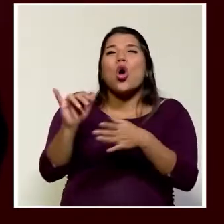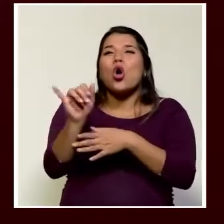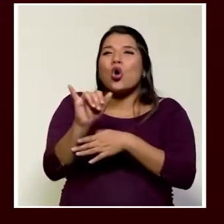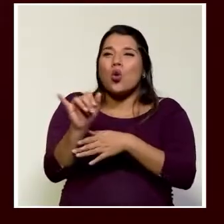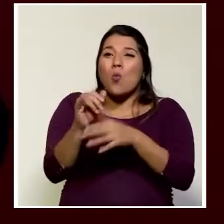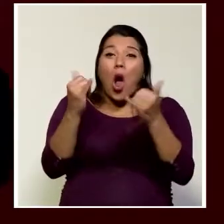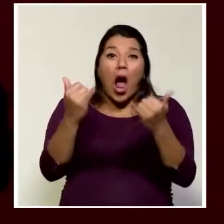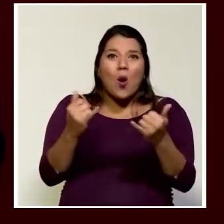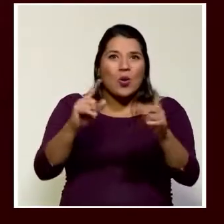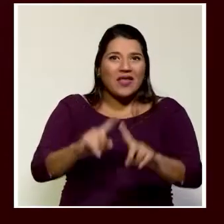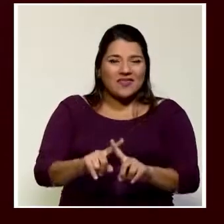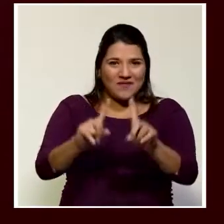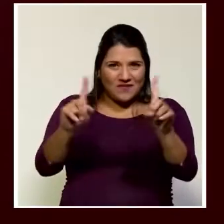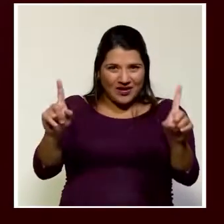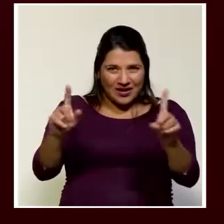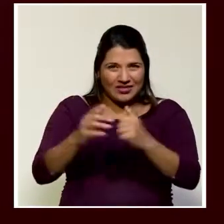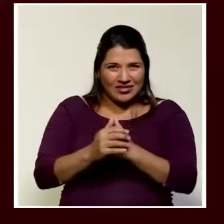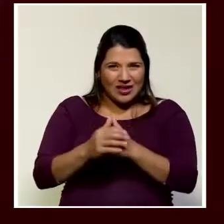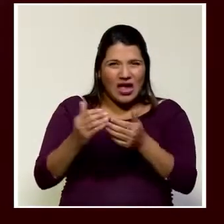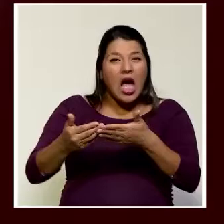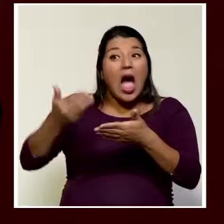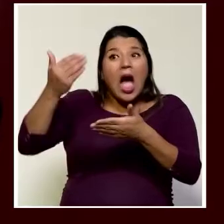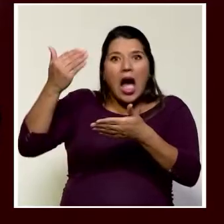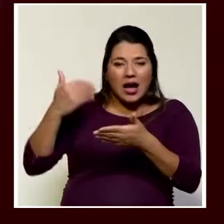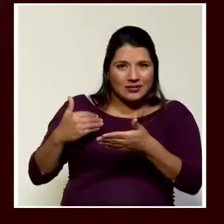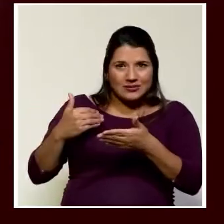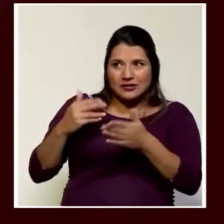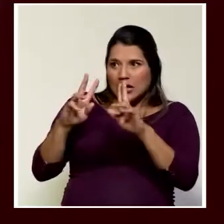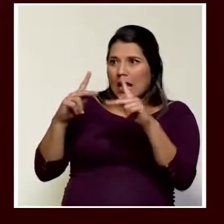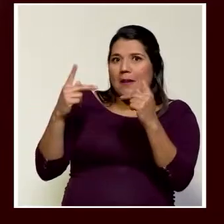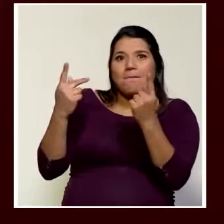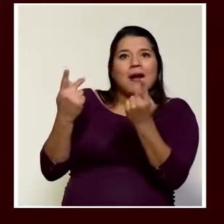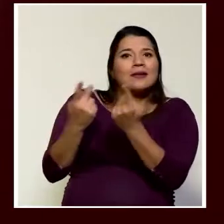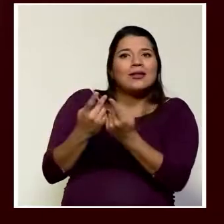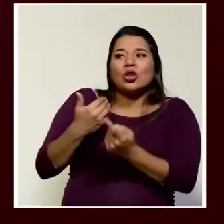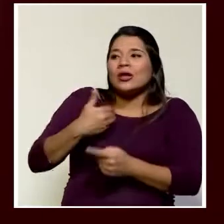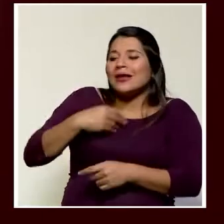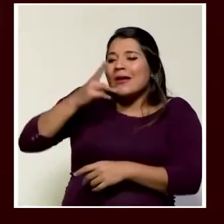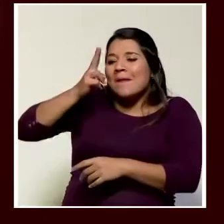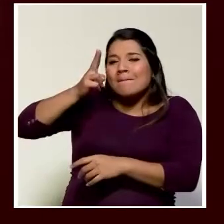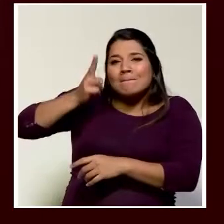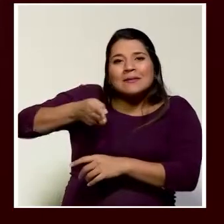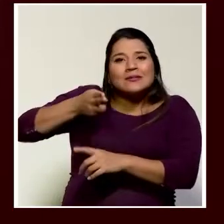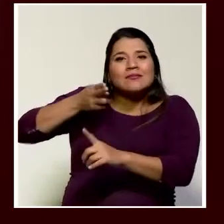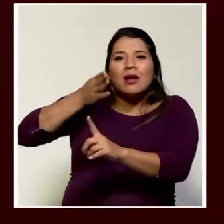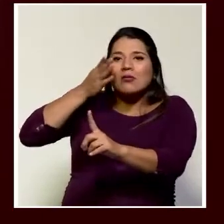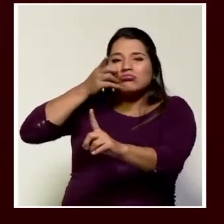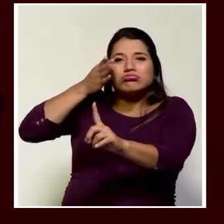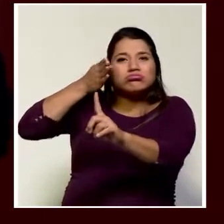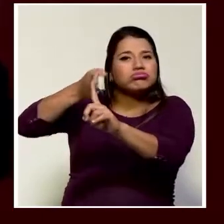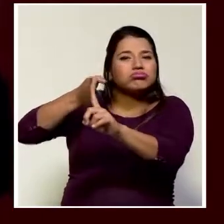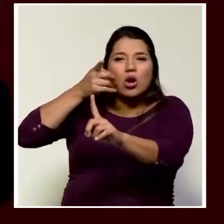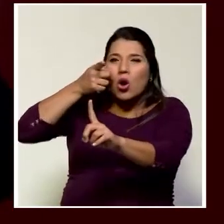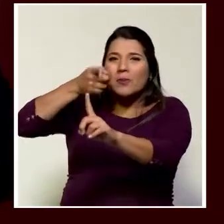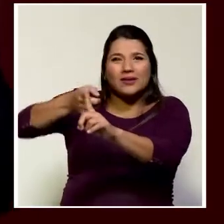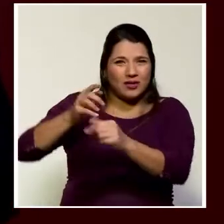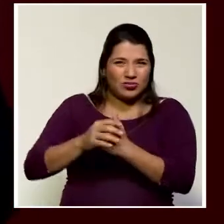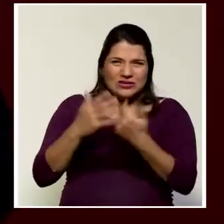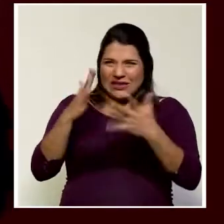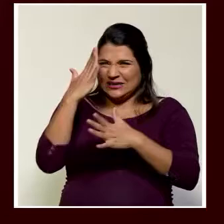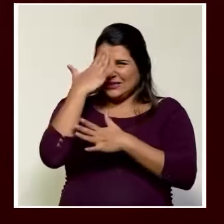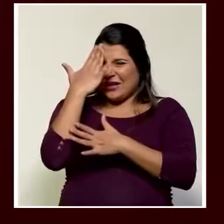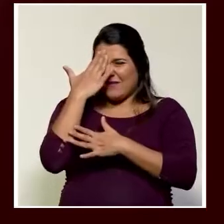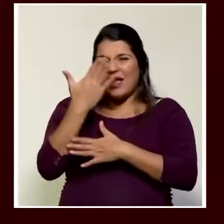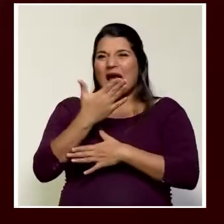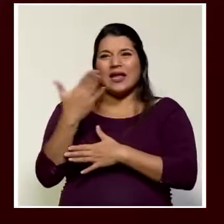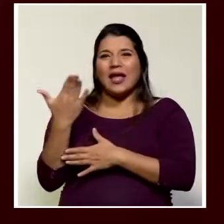era una noción ideológica. Uno sabía lo que era la socialdemocracia, lo que era el socialcristianismo, lo que era la